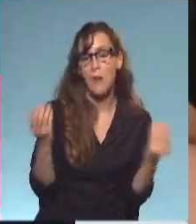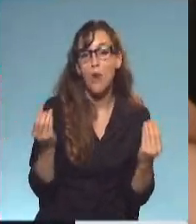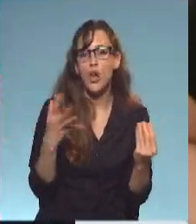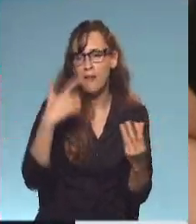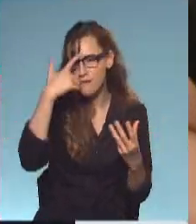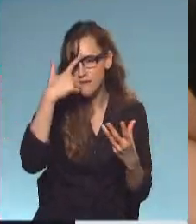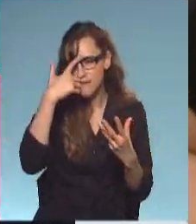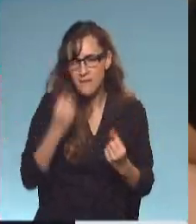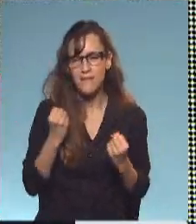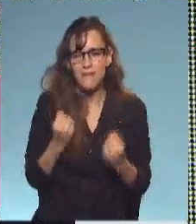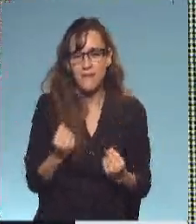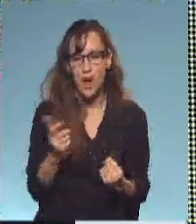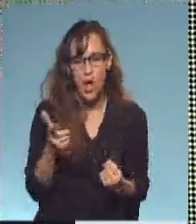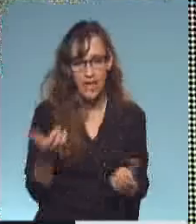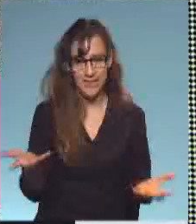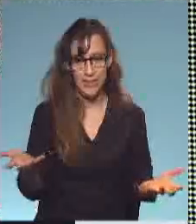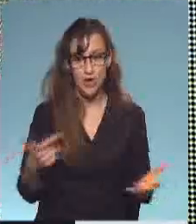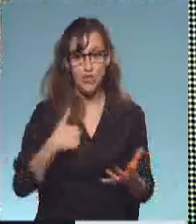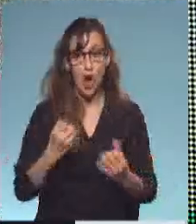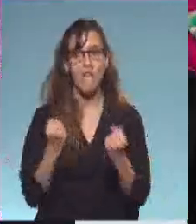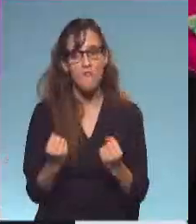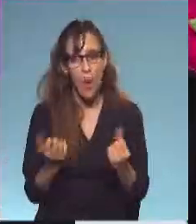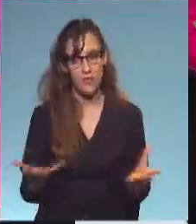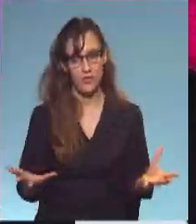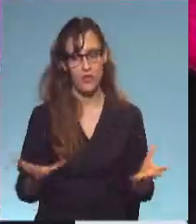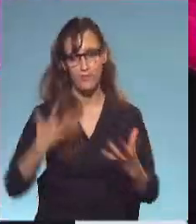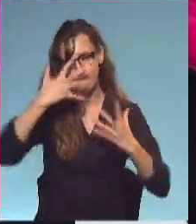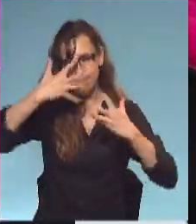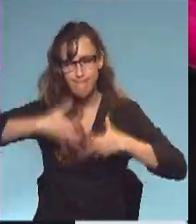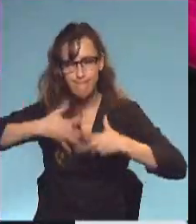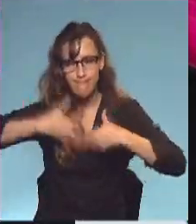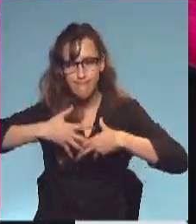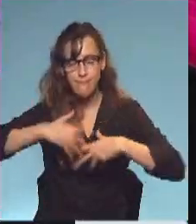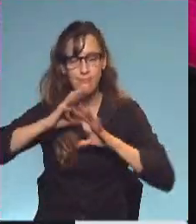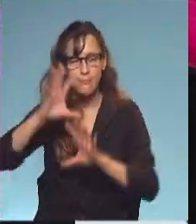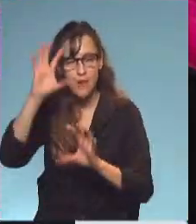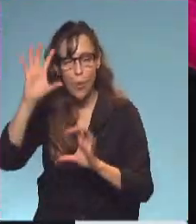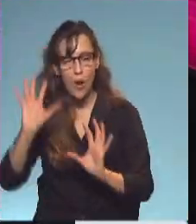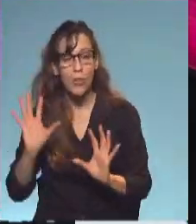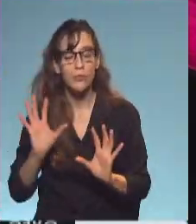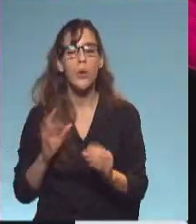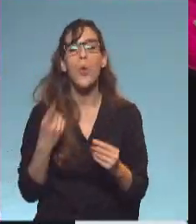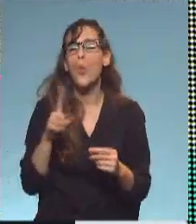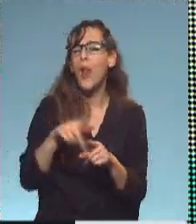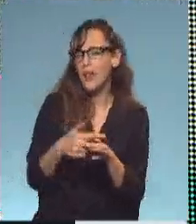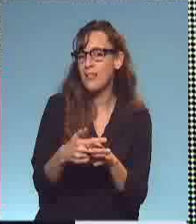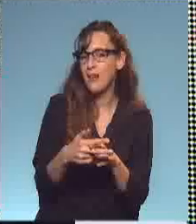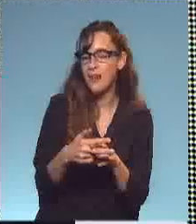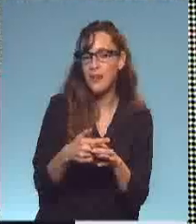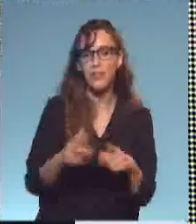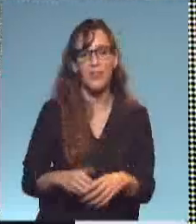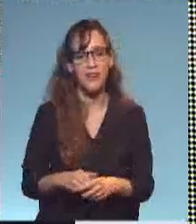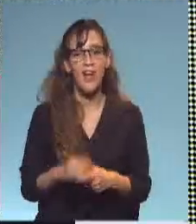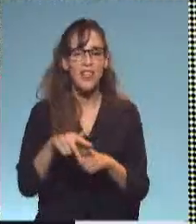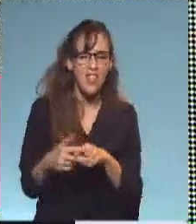esfuerzo. Porque ¿otra yo estoy, vez? Yo estoy haciendo un esfuerzo. ¿Cómo hacemos, digamos? ¿Cómo, bueno, ¿cómo entonces, hacemos? Claro, entonces, ¿cuál es la técnica? Miren.